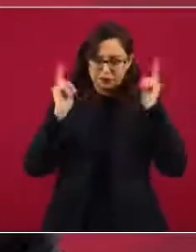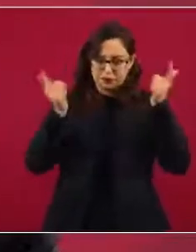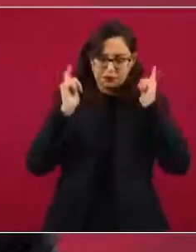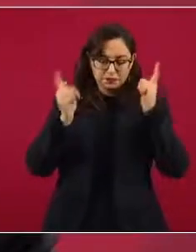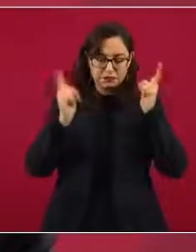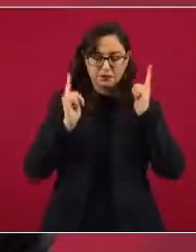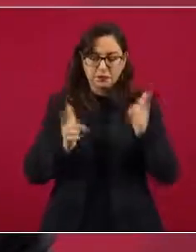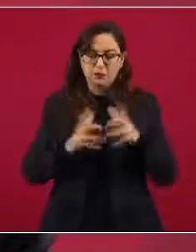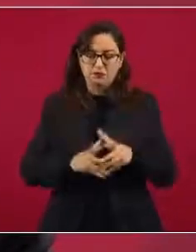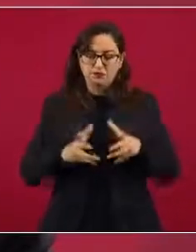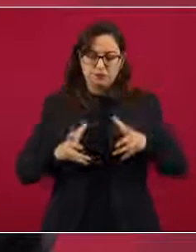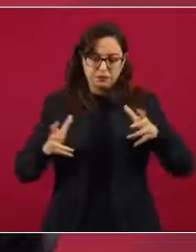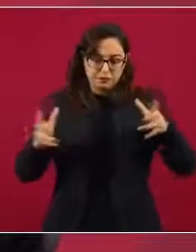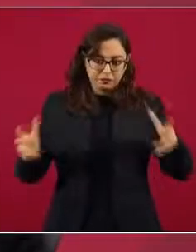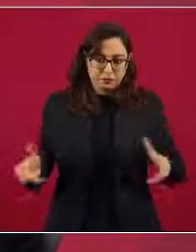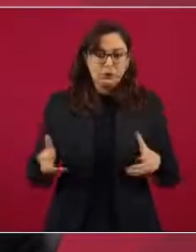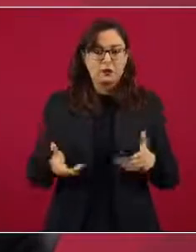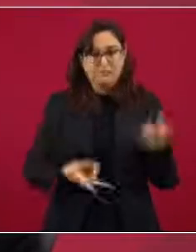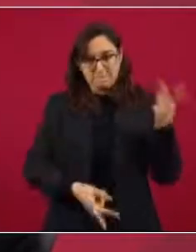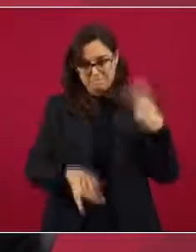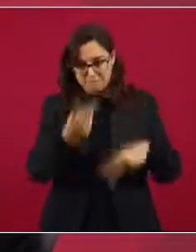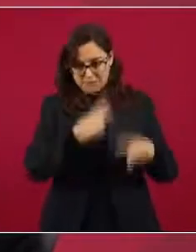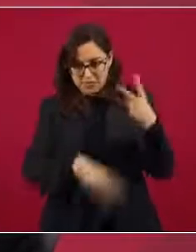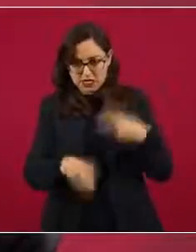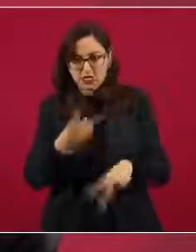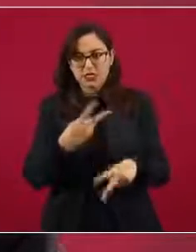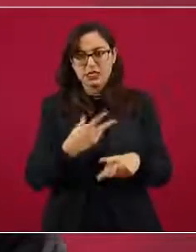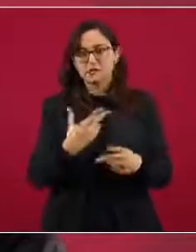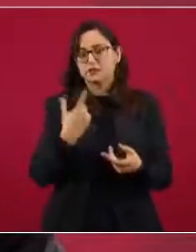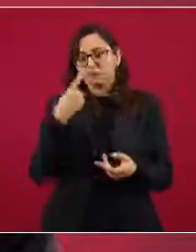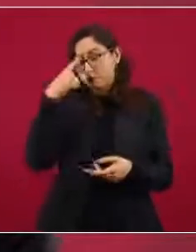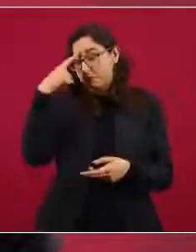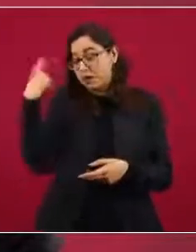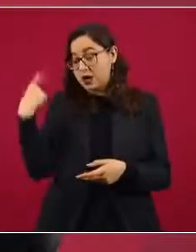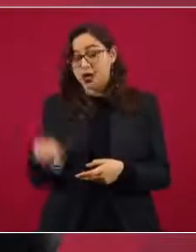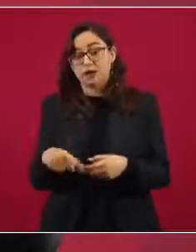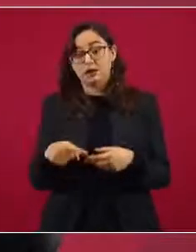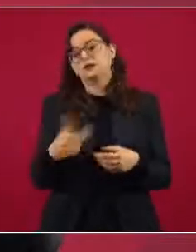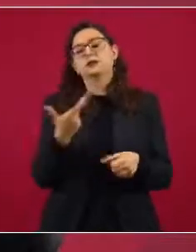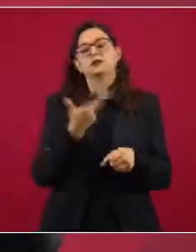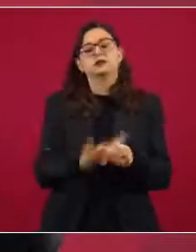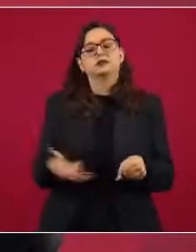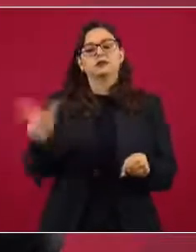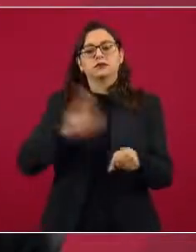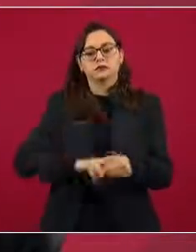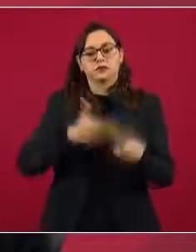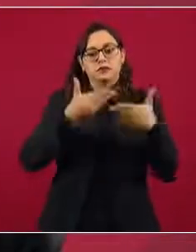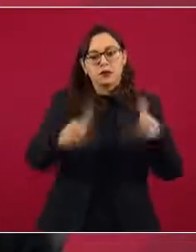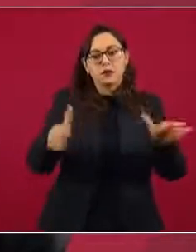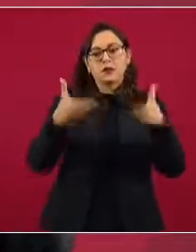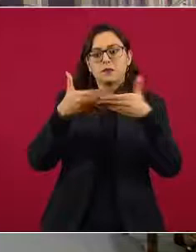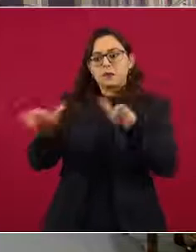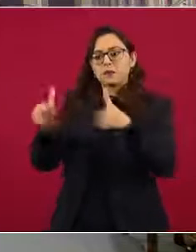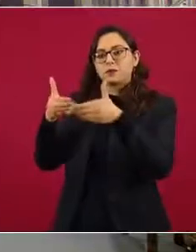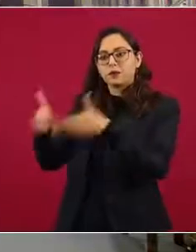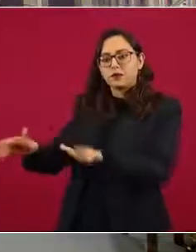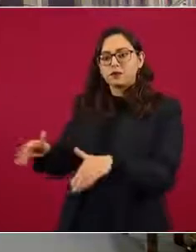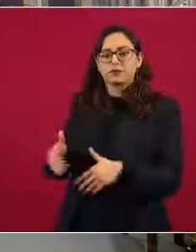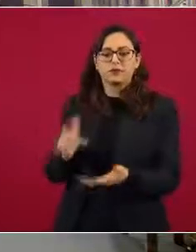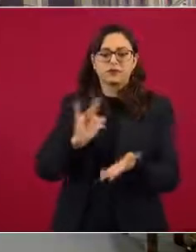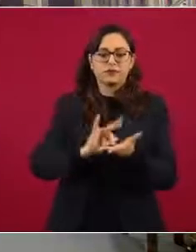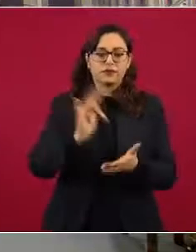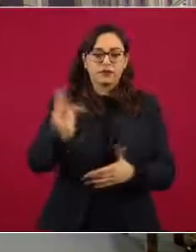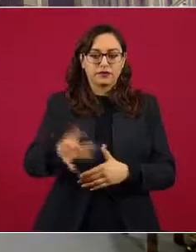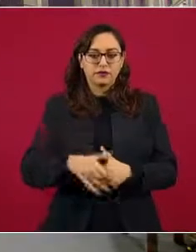apuntando para venir, para poder hacer esta expansión como se requiere. Gracias.